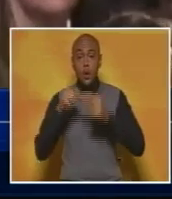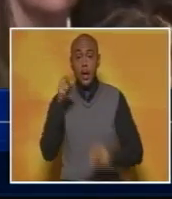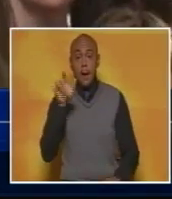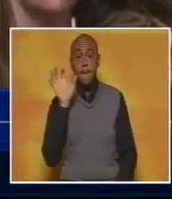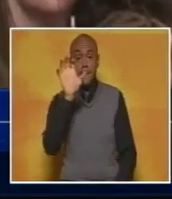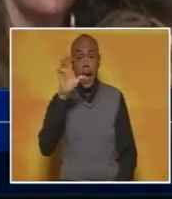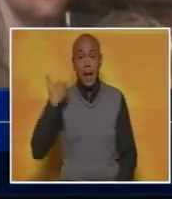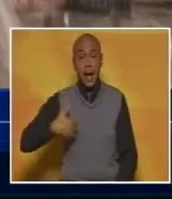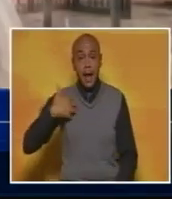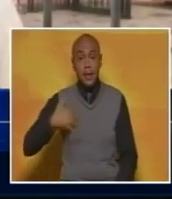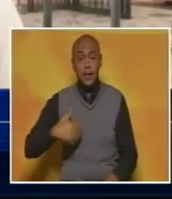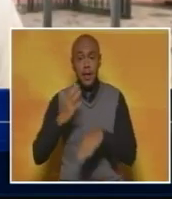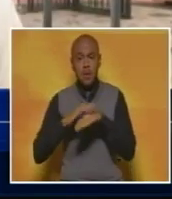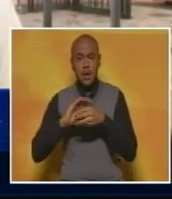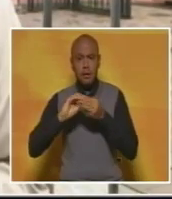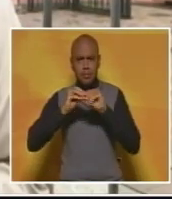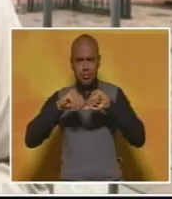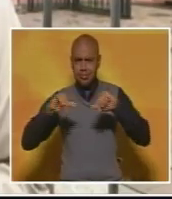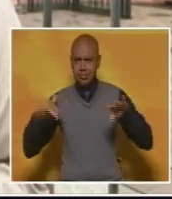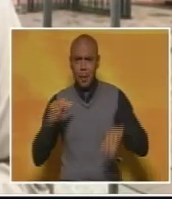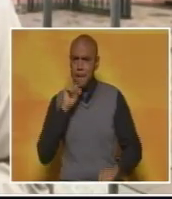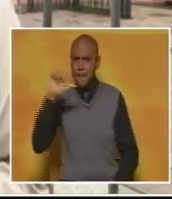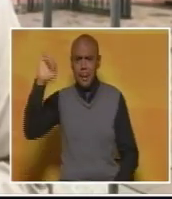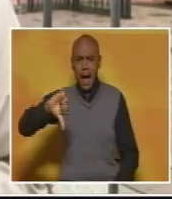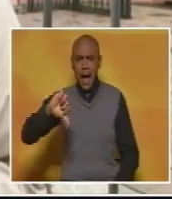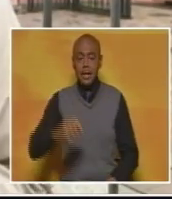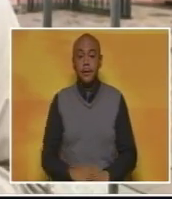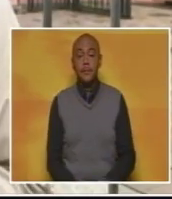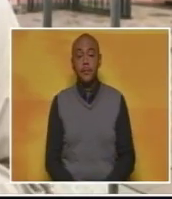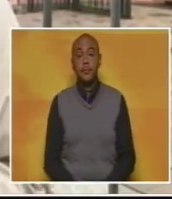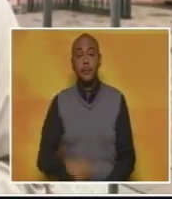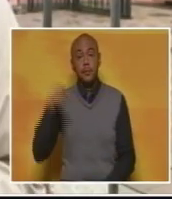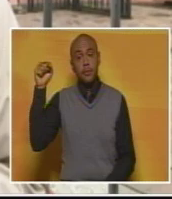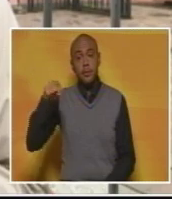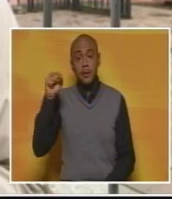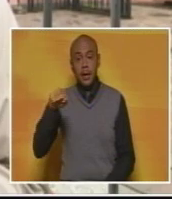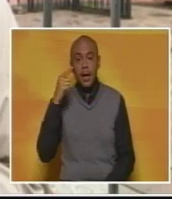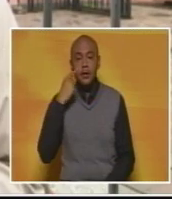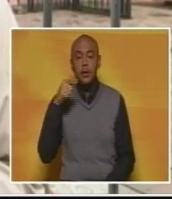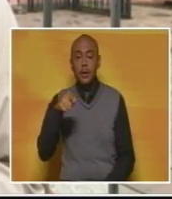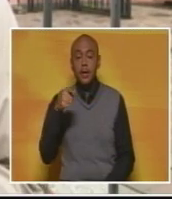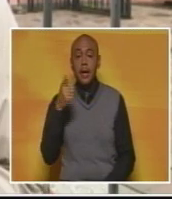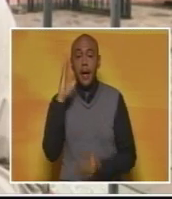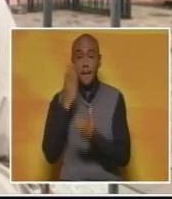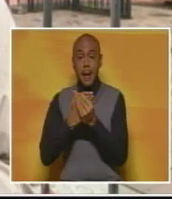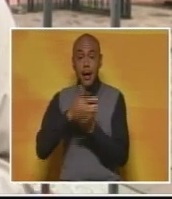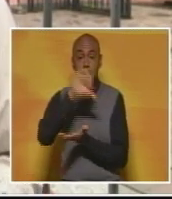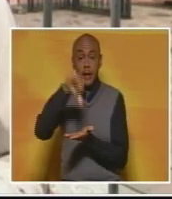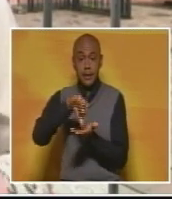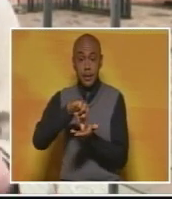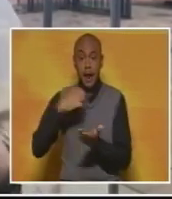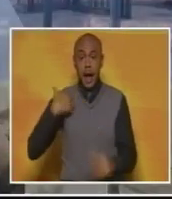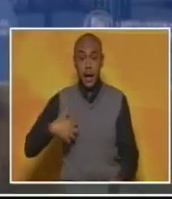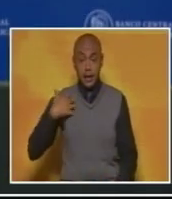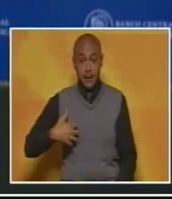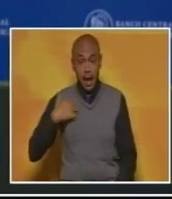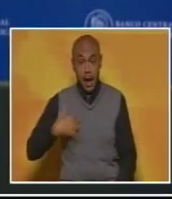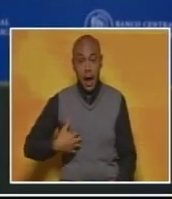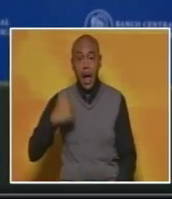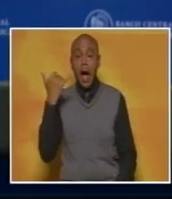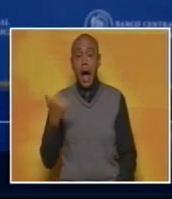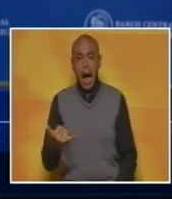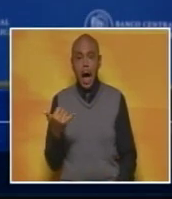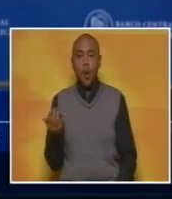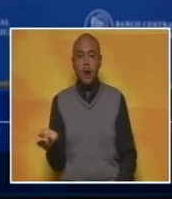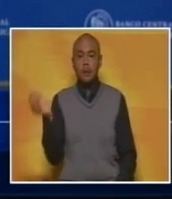las cenizas que han dejado. Como medida reactiva ante el resultado, el Banco Central dispuso elevar aún